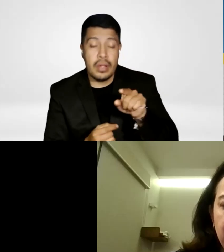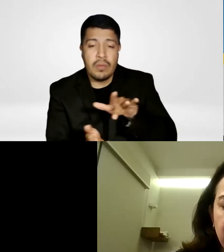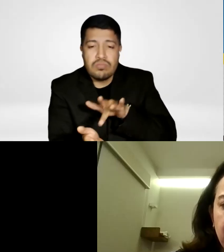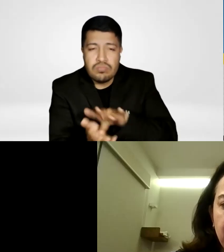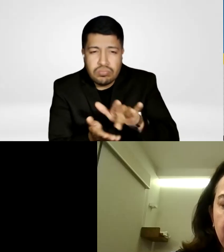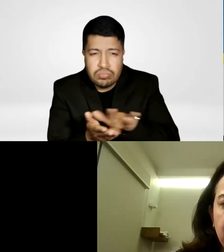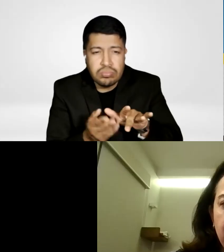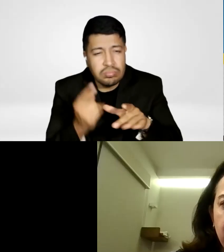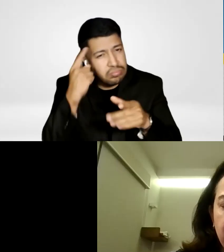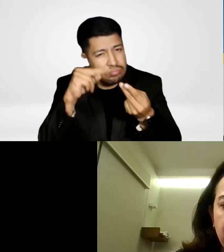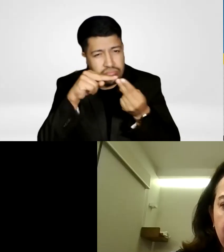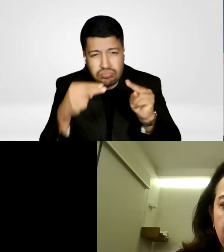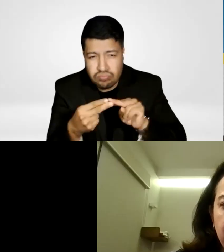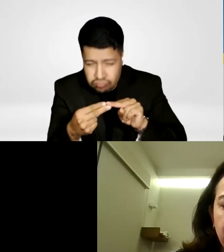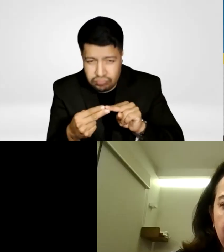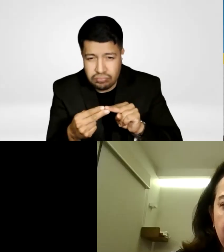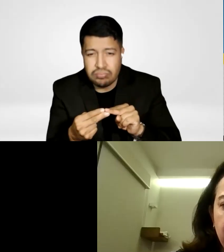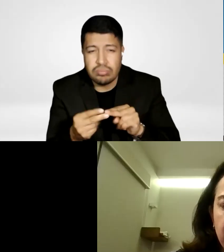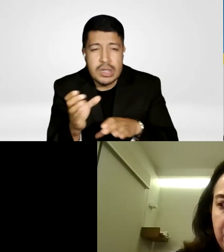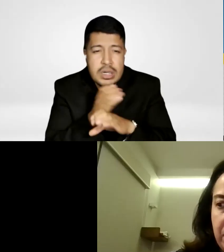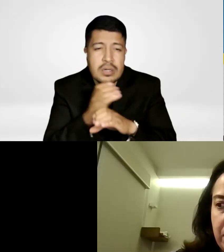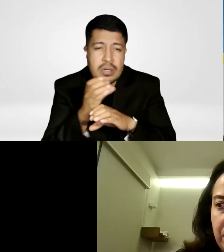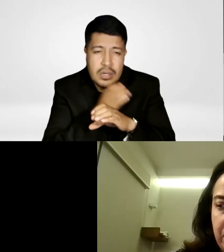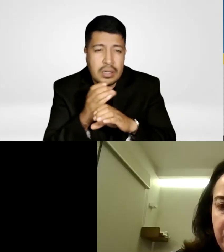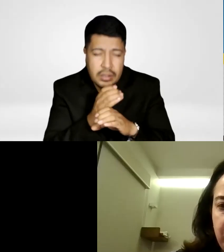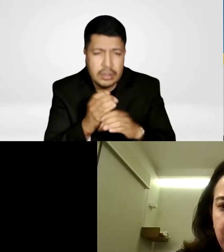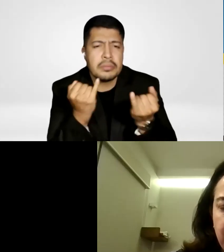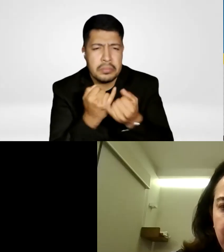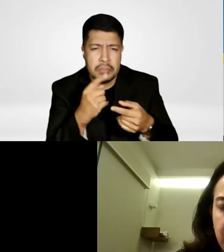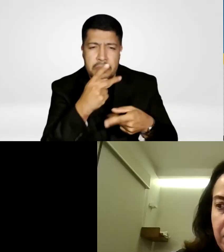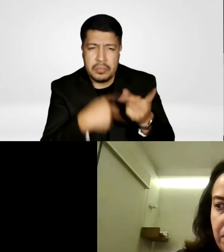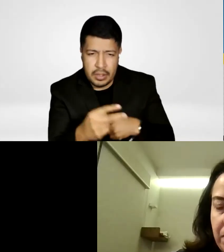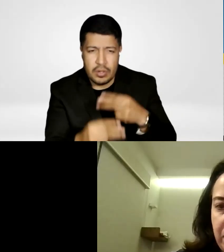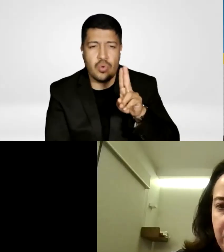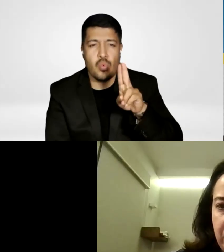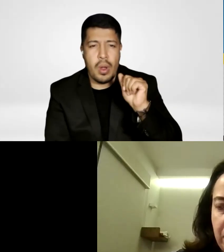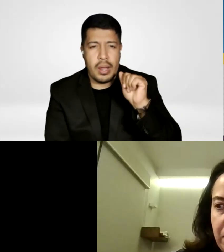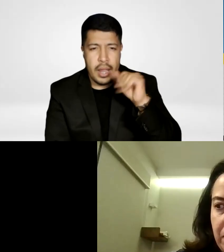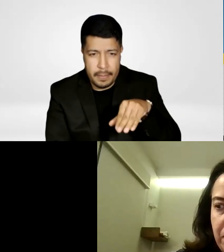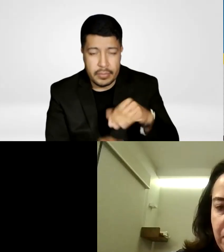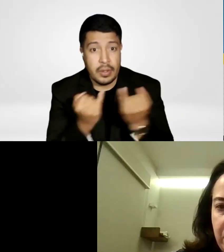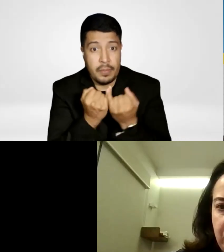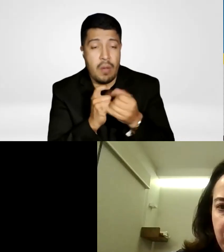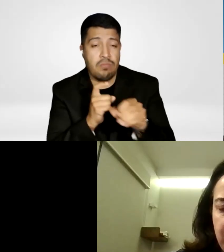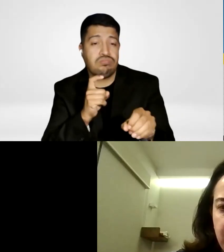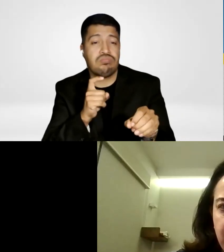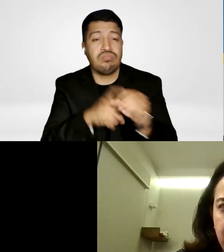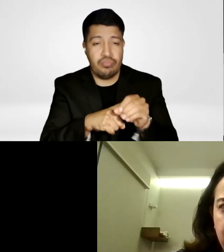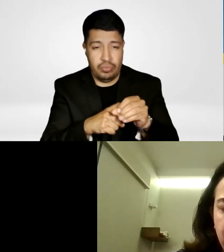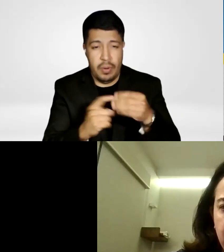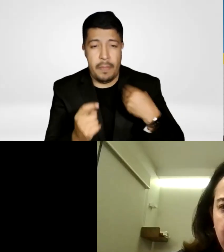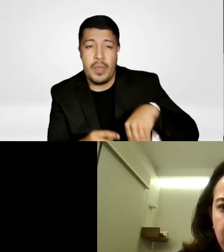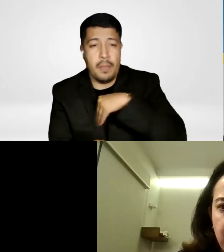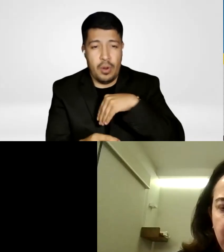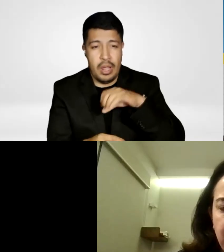ciencias biológicas y de la salud de la UAM. Es miembro del SNI. Es encargada del área de diagnóstico